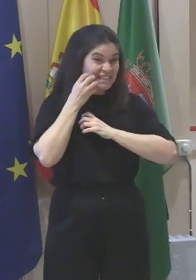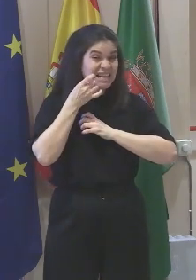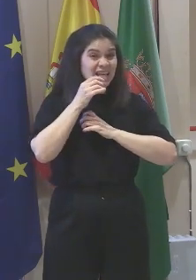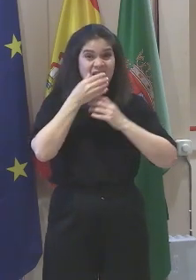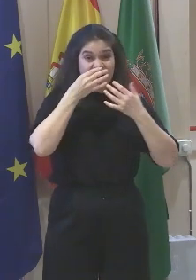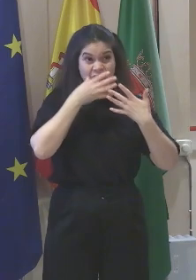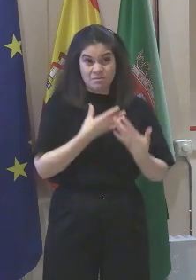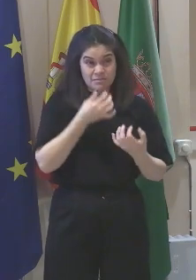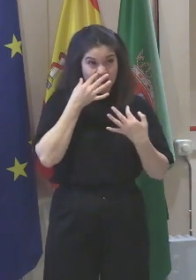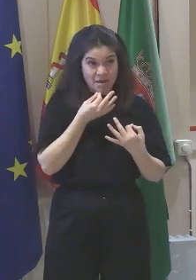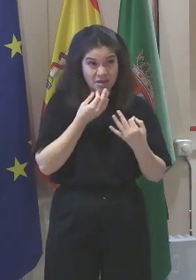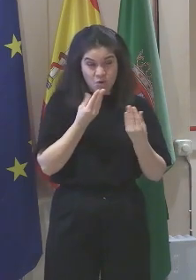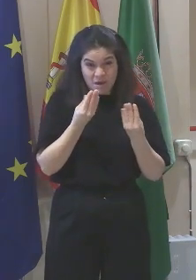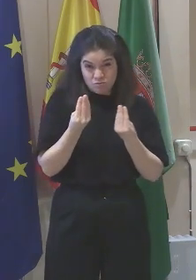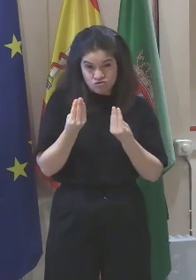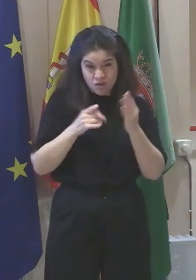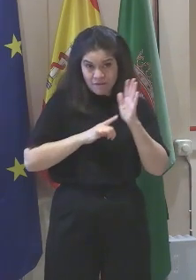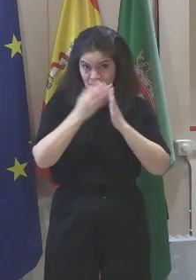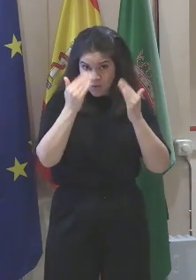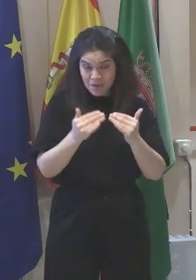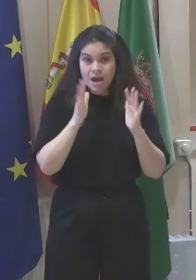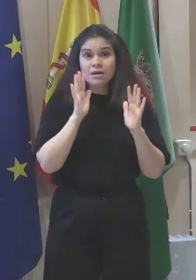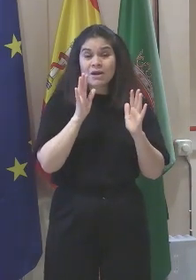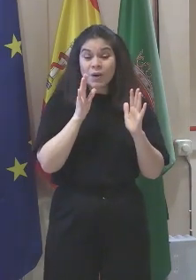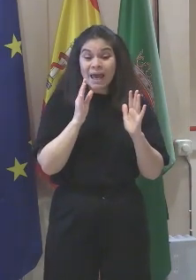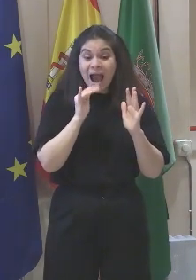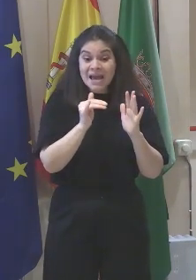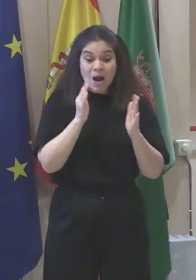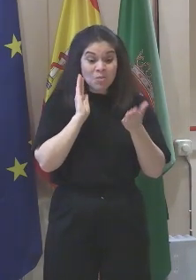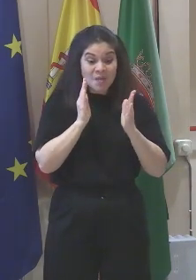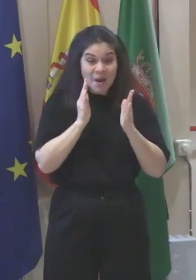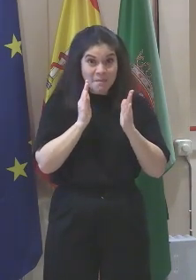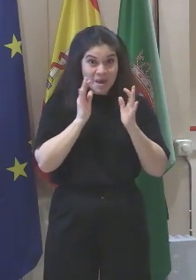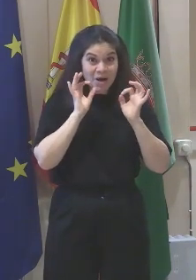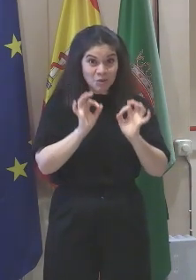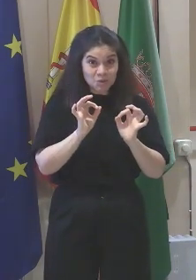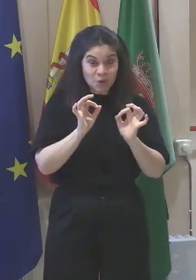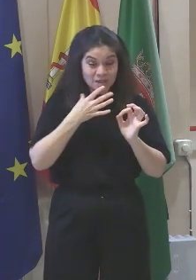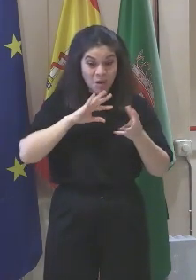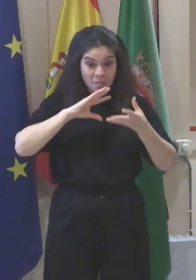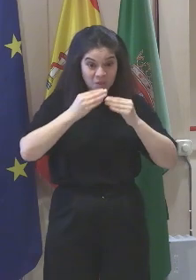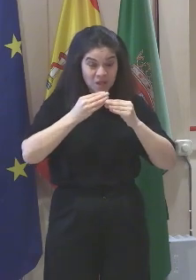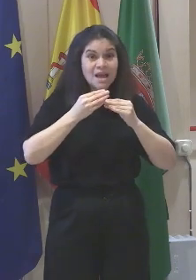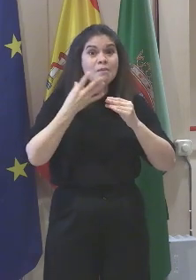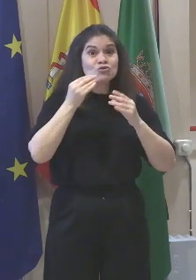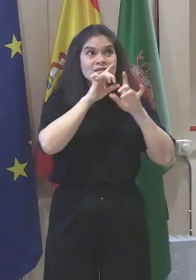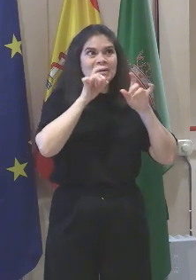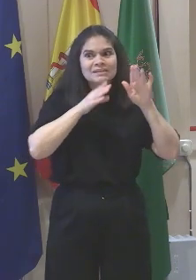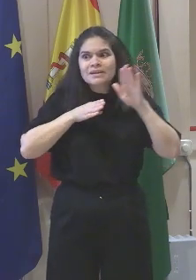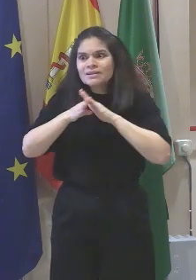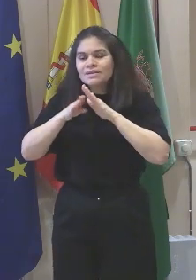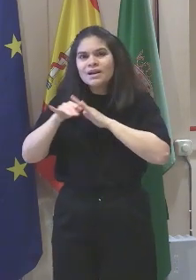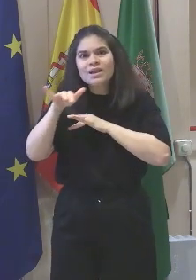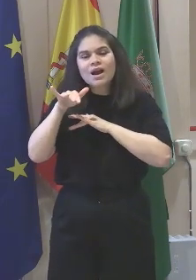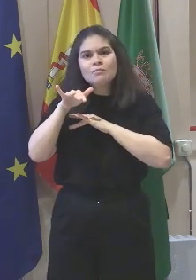avances, el hecho de que llegase una terapia inmunomoduladora hizo que muchas otras empresas entrasen en ese campo y que hayan